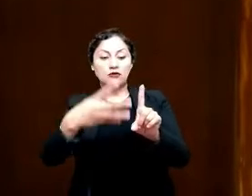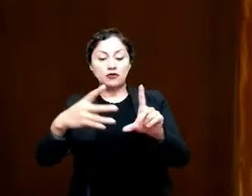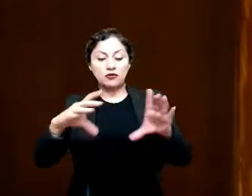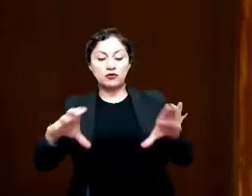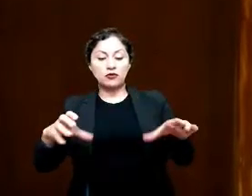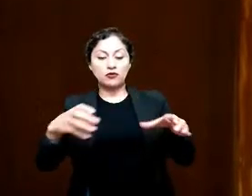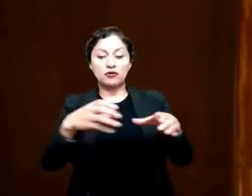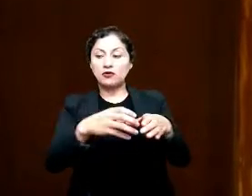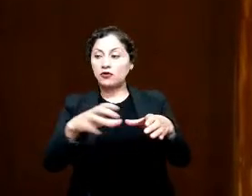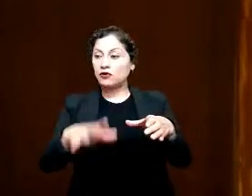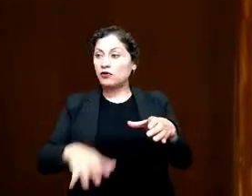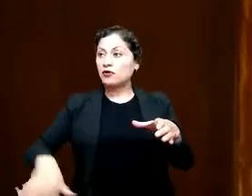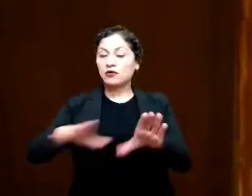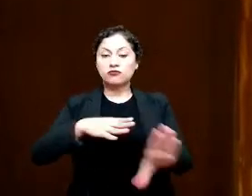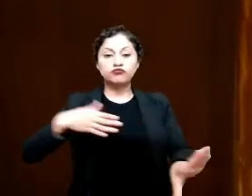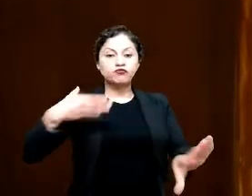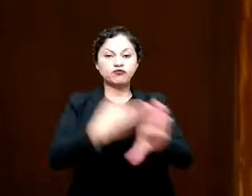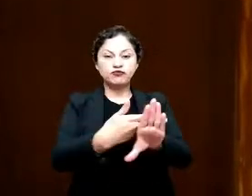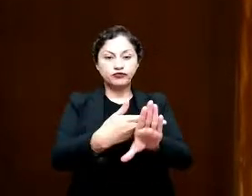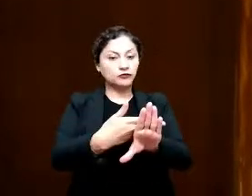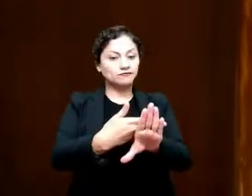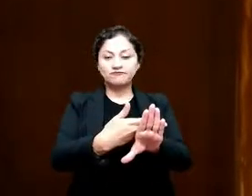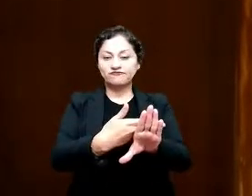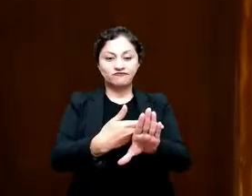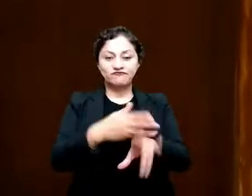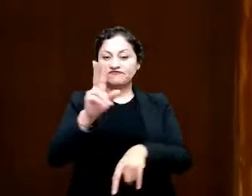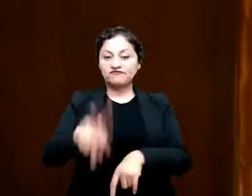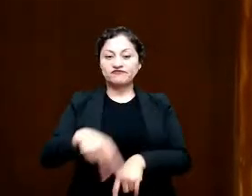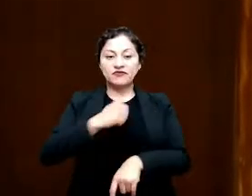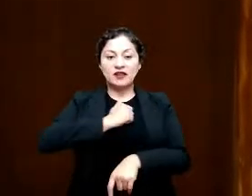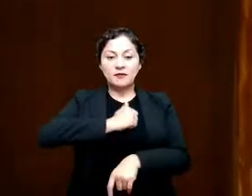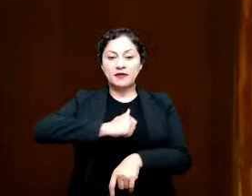LGBTIQ+. Lamentablemente, las cifras que tenemos